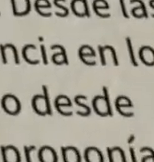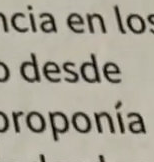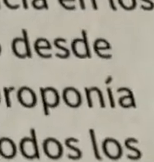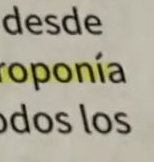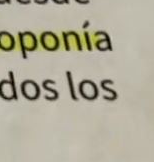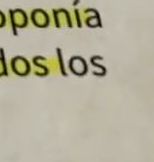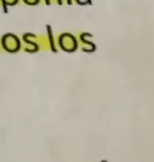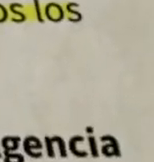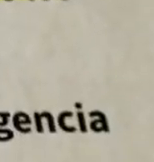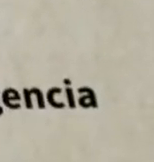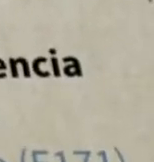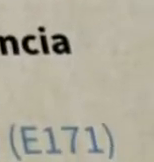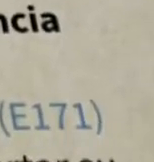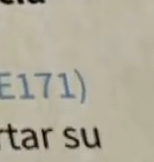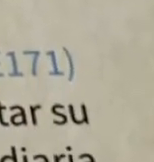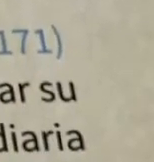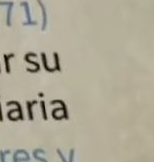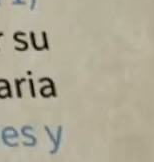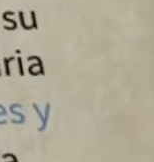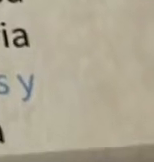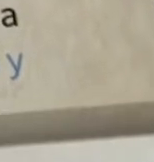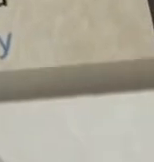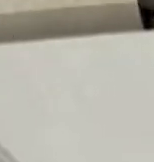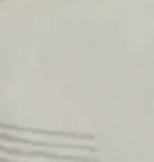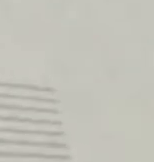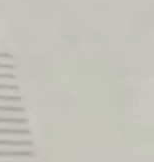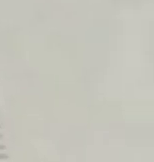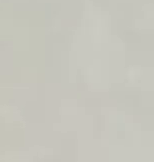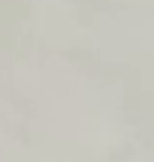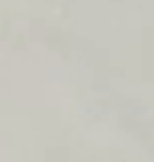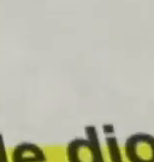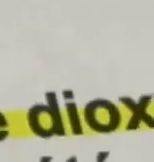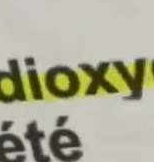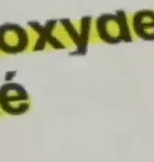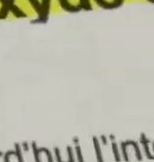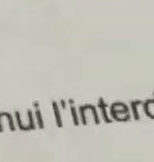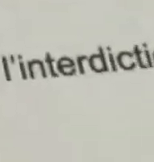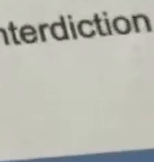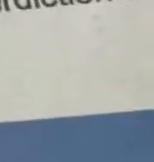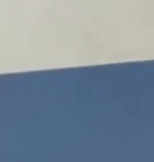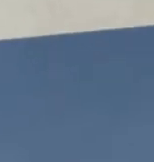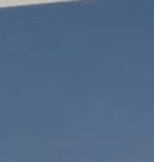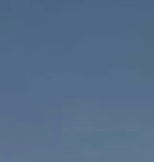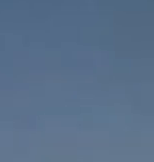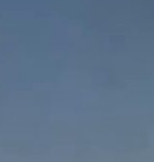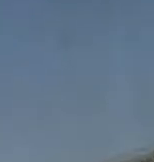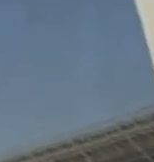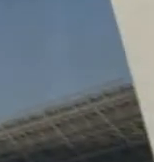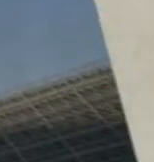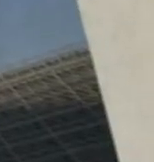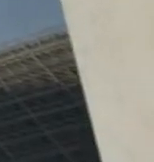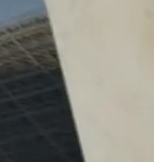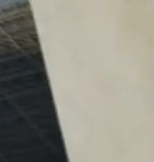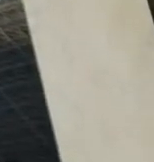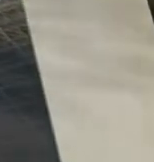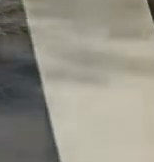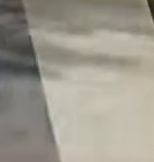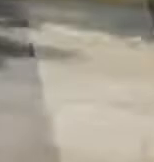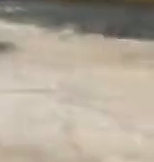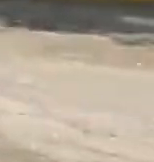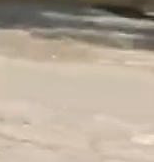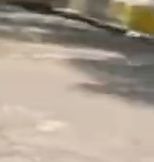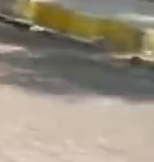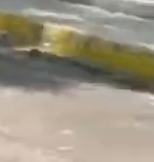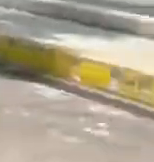Algunos países ya han tomado acciones para proteger a los consumidores. Francia, por ejemplo, prohibió su uso en alimentos.